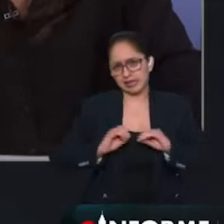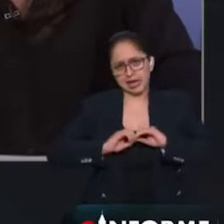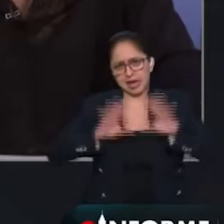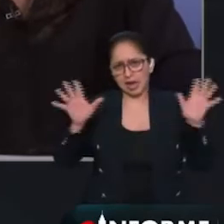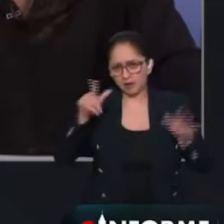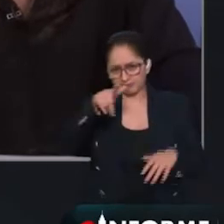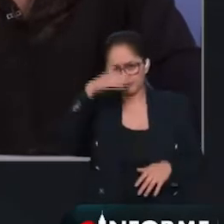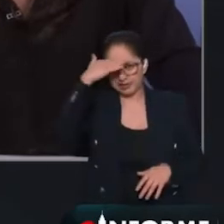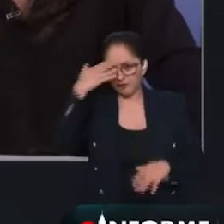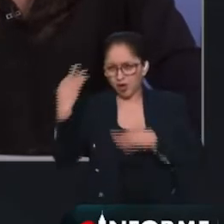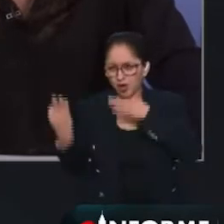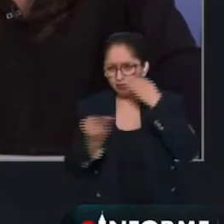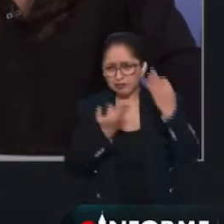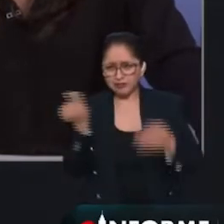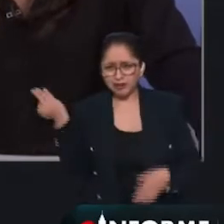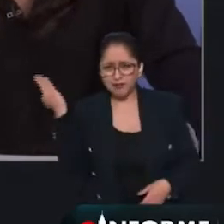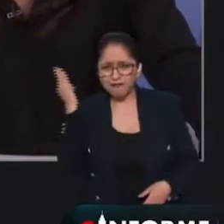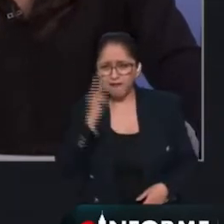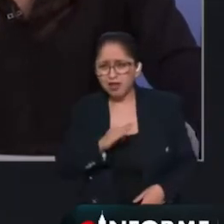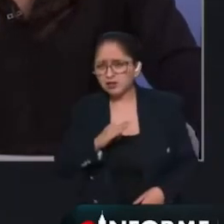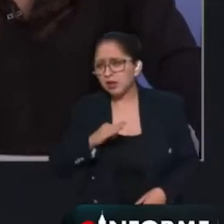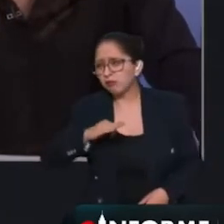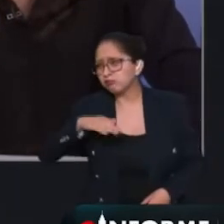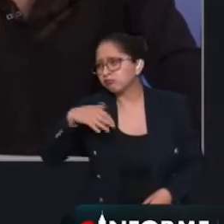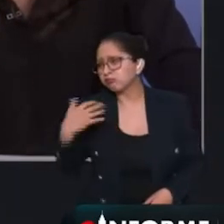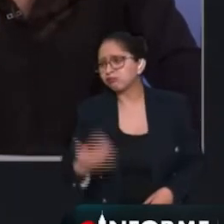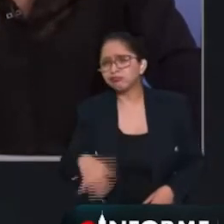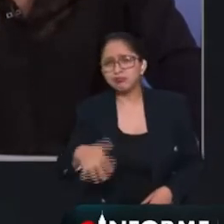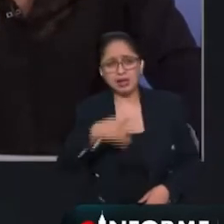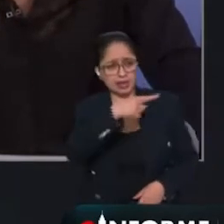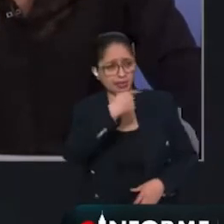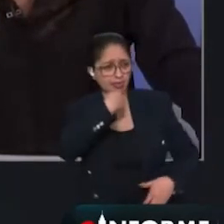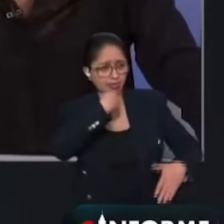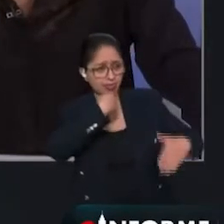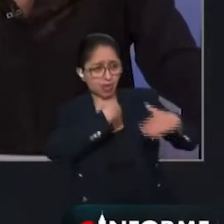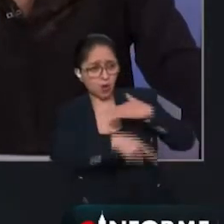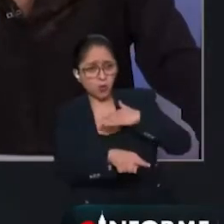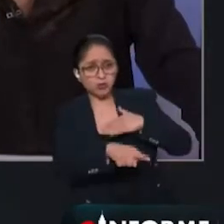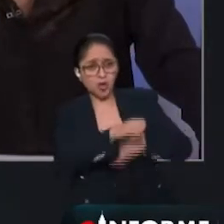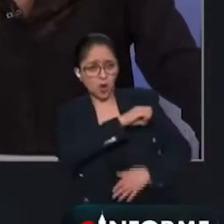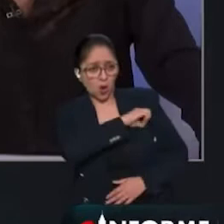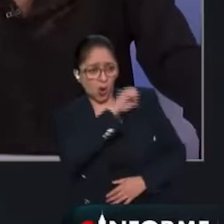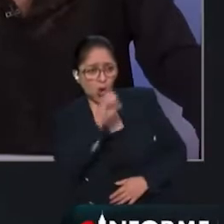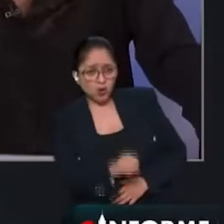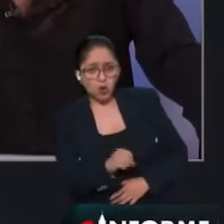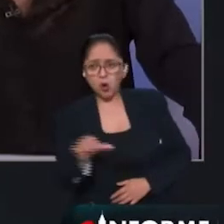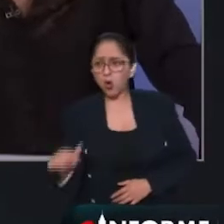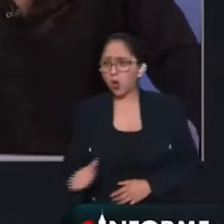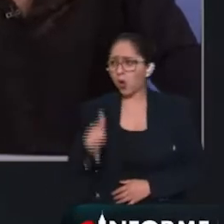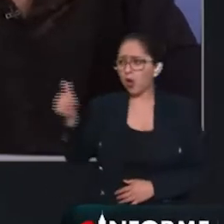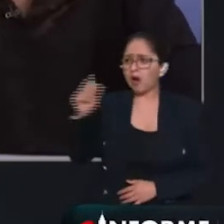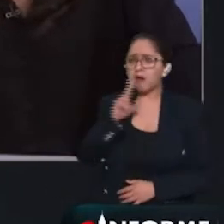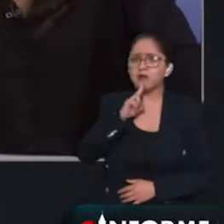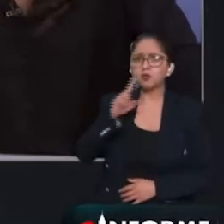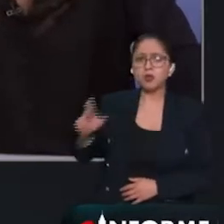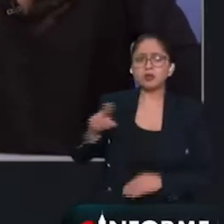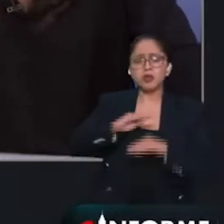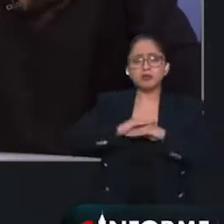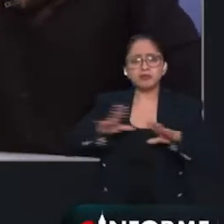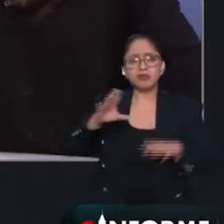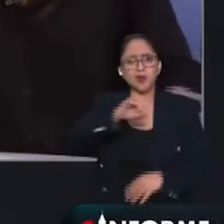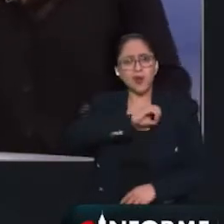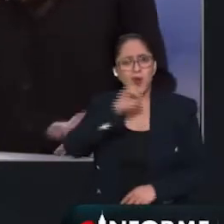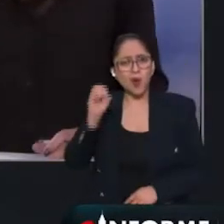hoy. Además, es increíble la derecha, porque se denuncia una campaña de odio y responden con una campaña de odio. Tergiversaron lo que